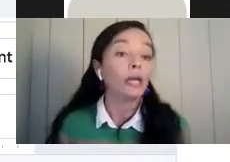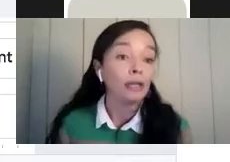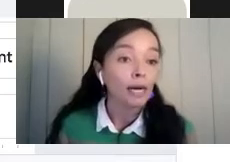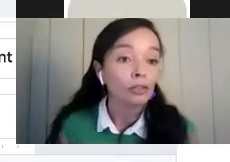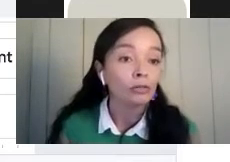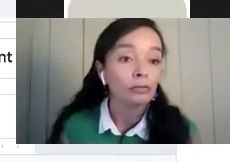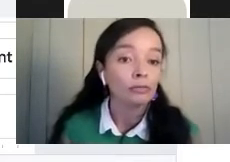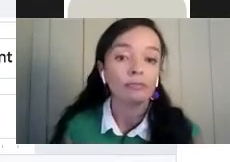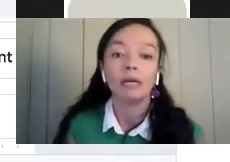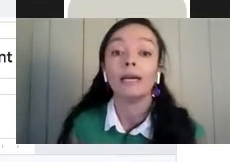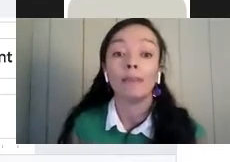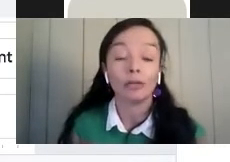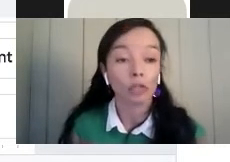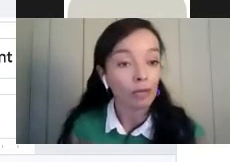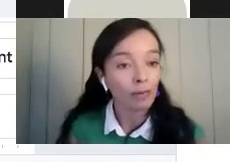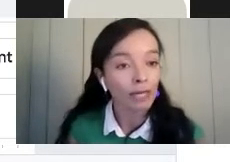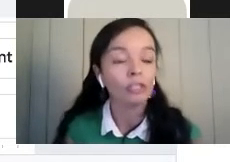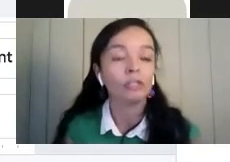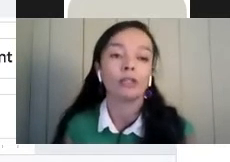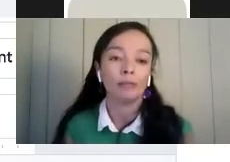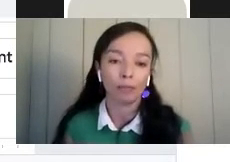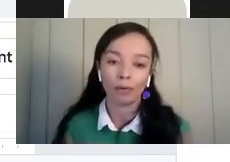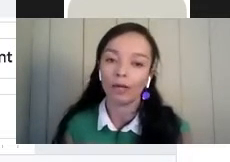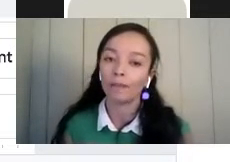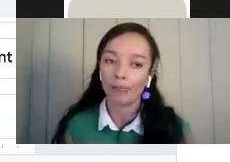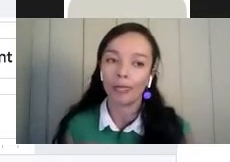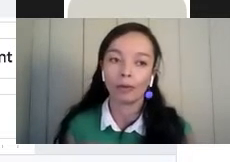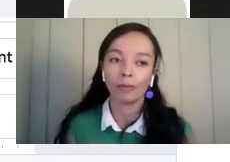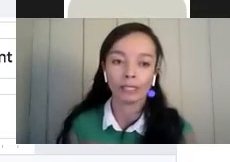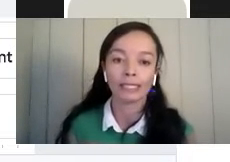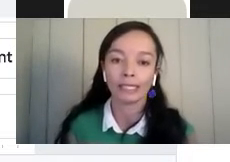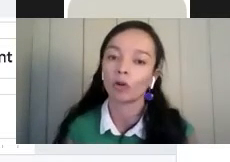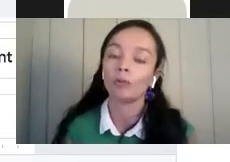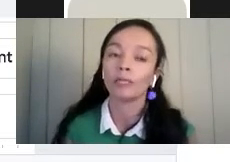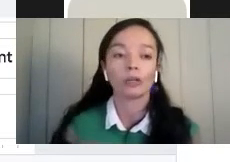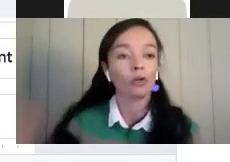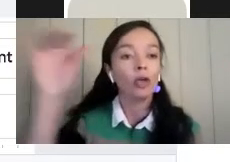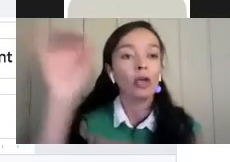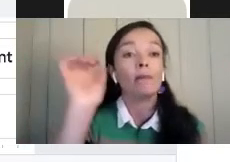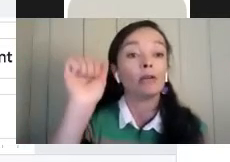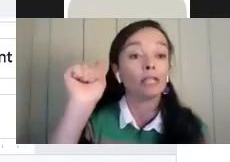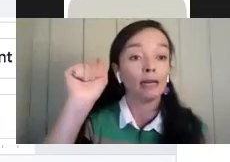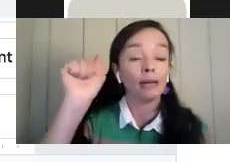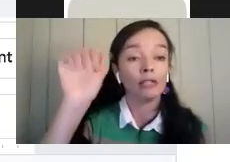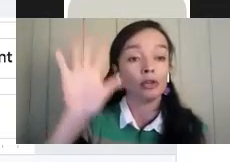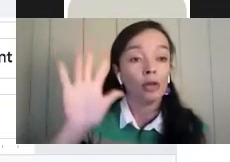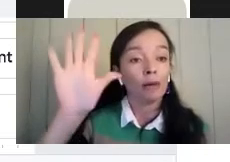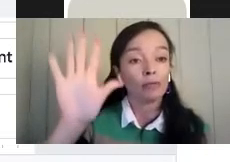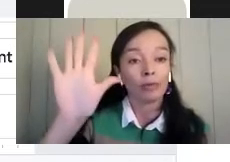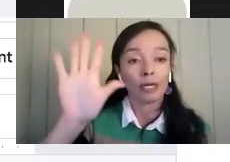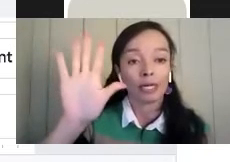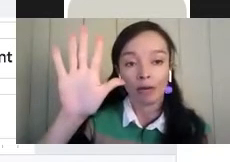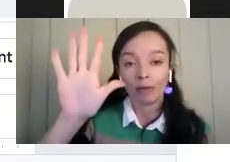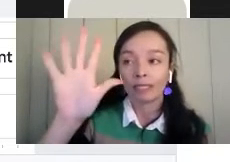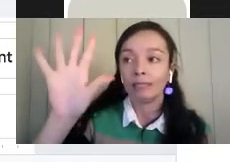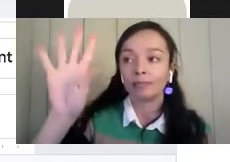O usar el baño. Para usar el baño, niña, también le podemos enseñar cómo hacerlo. Para usar el baño, vamos